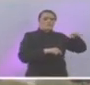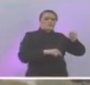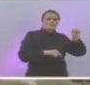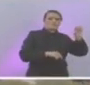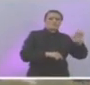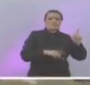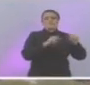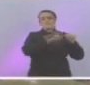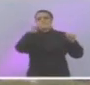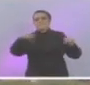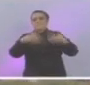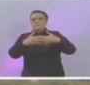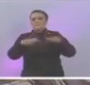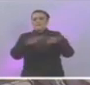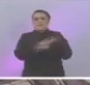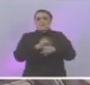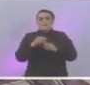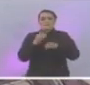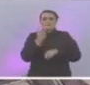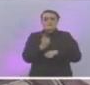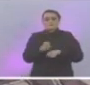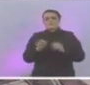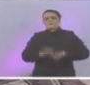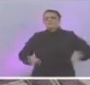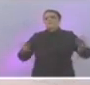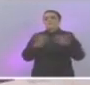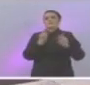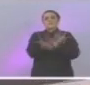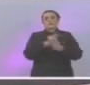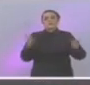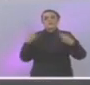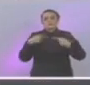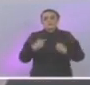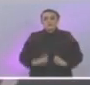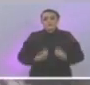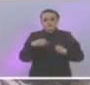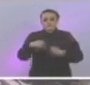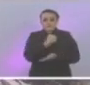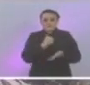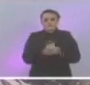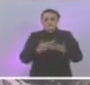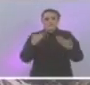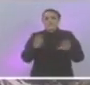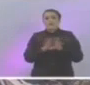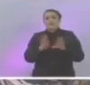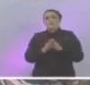los filtros, lo que permitirá algo muy importante para todos los habitantes de esta capital, que sea